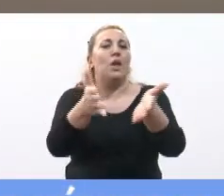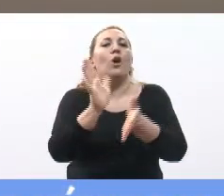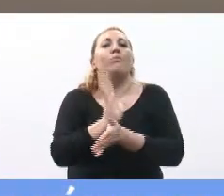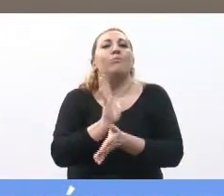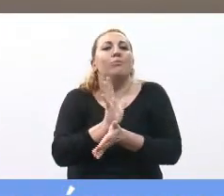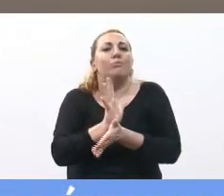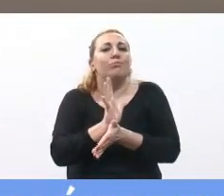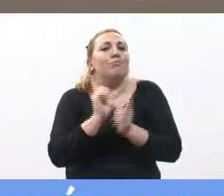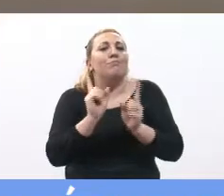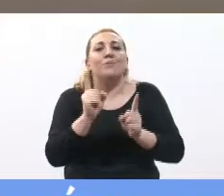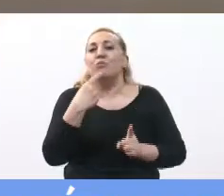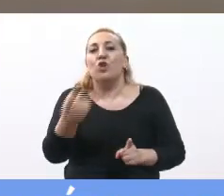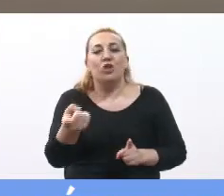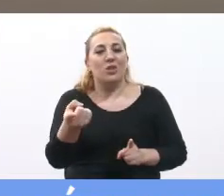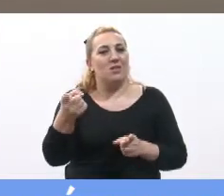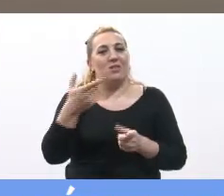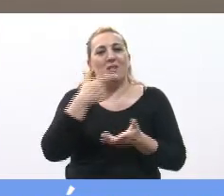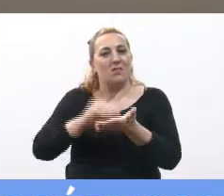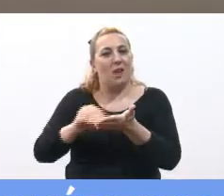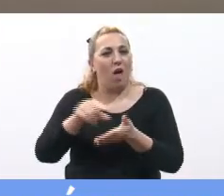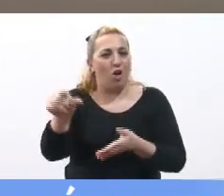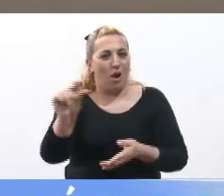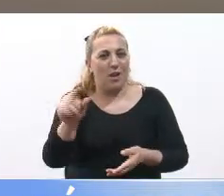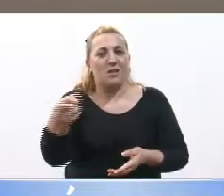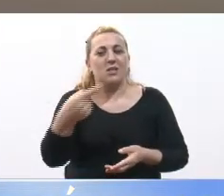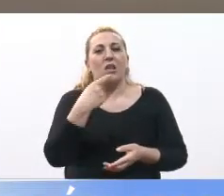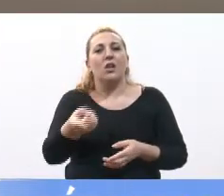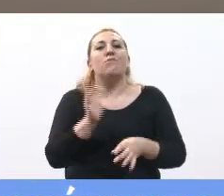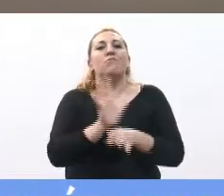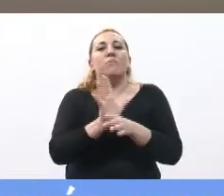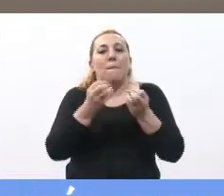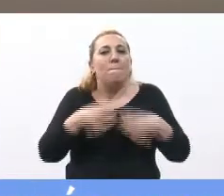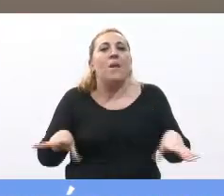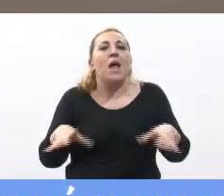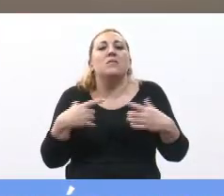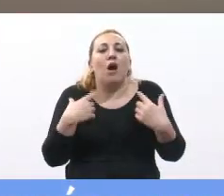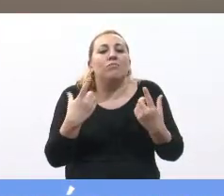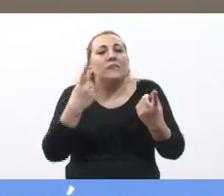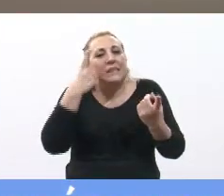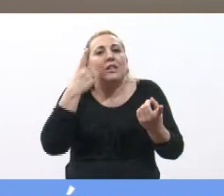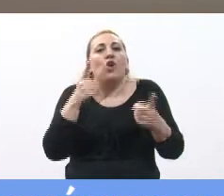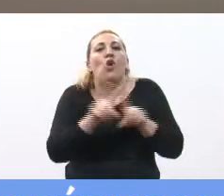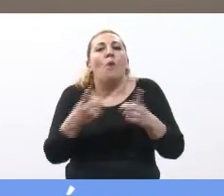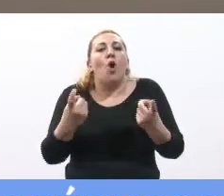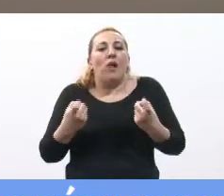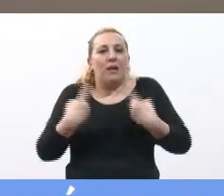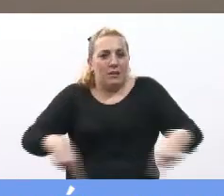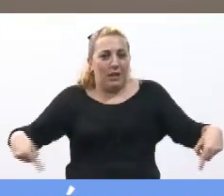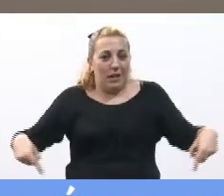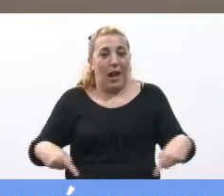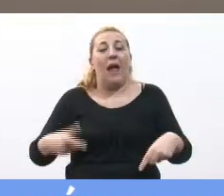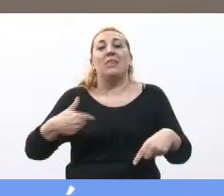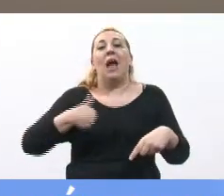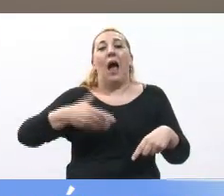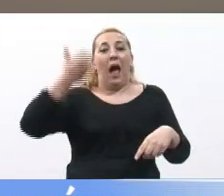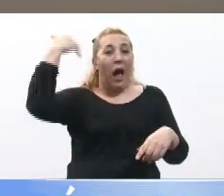como lo remarcaba recién Gladys, es como el piso de las cosas que necesitamos, ¿no? En el periodo